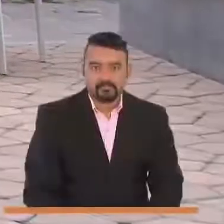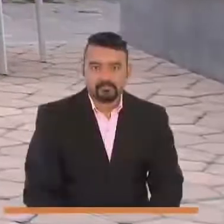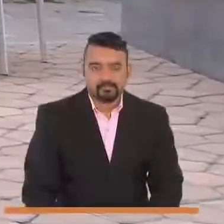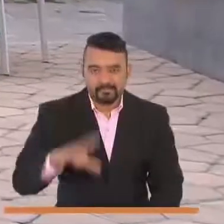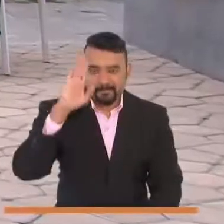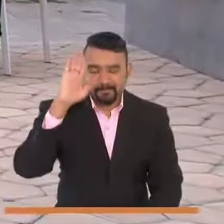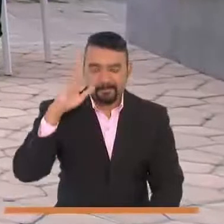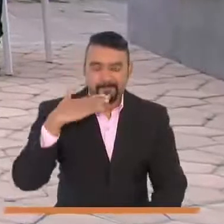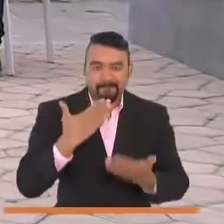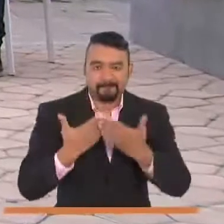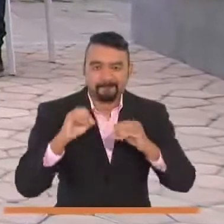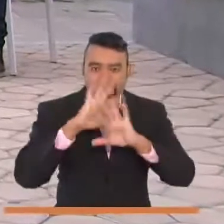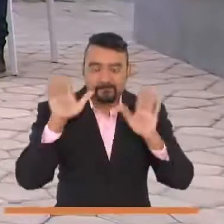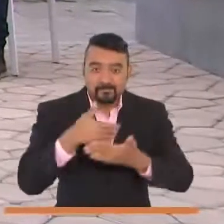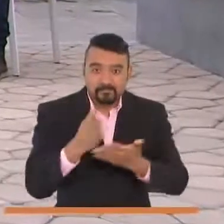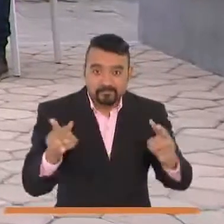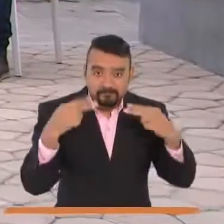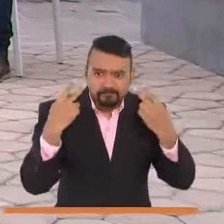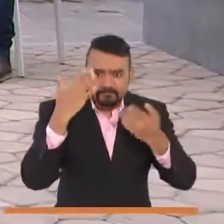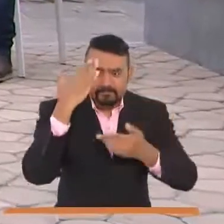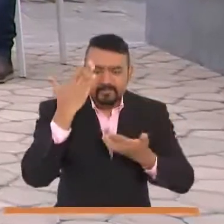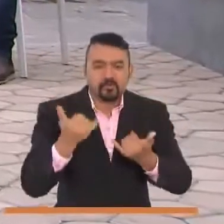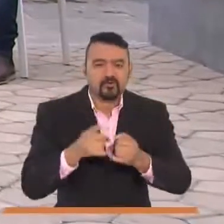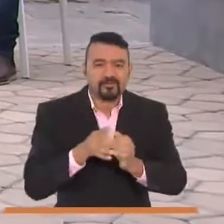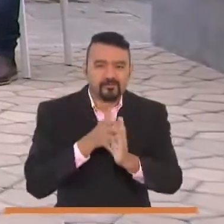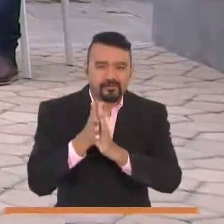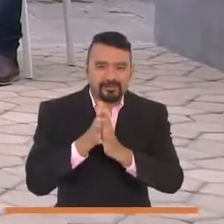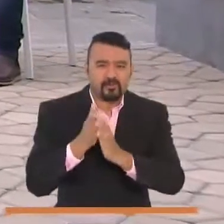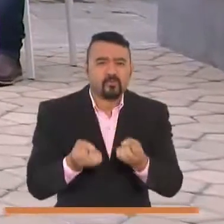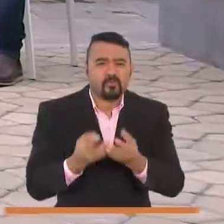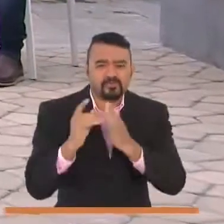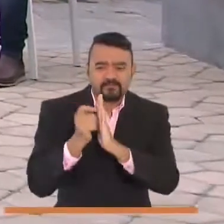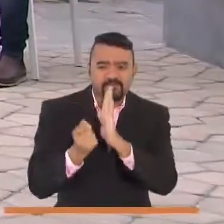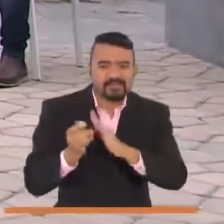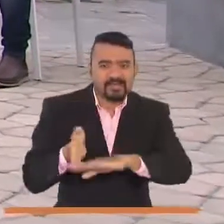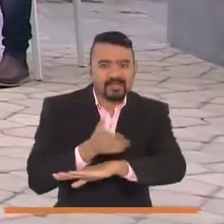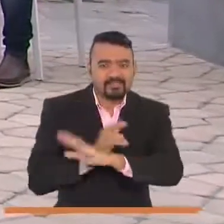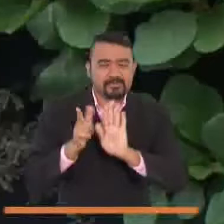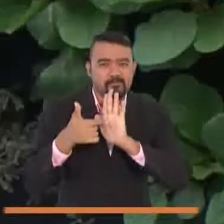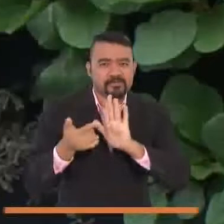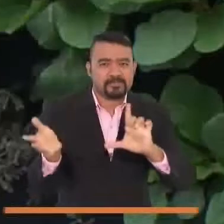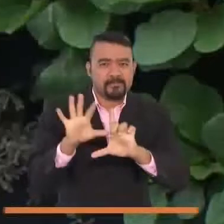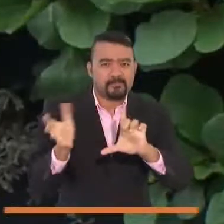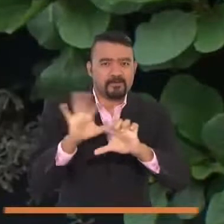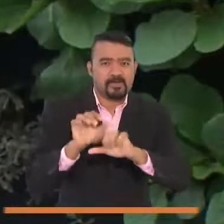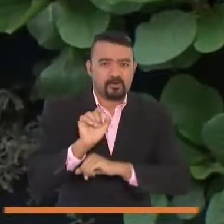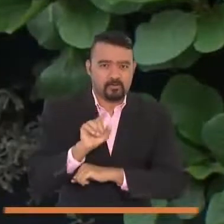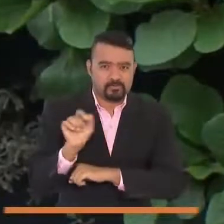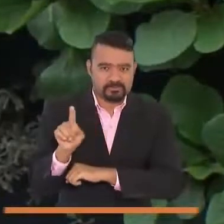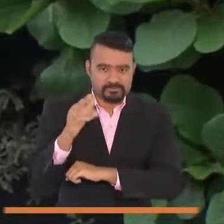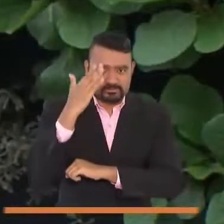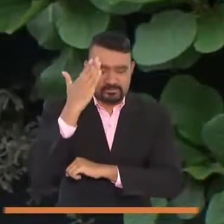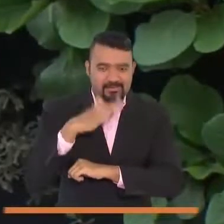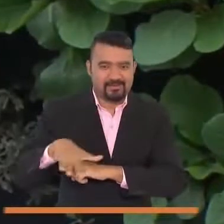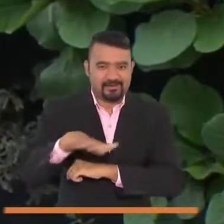Hola, muy buenos días para todos. Estamos en el capítulo 11 del programa institucional de la Administración Municipal de